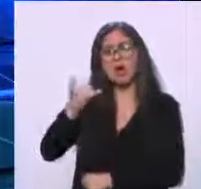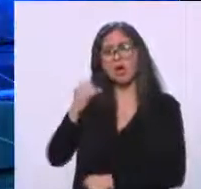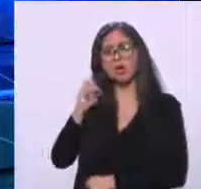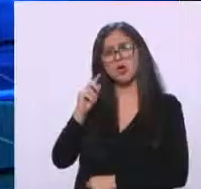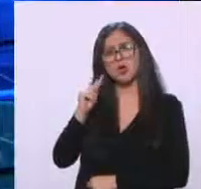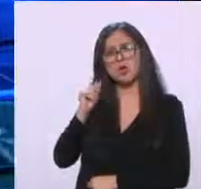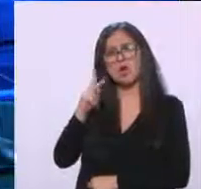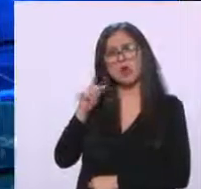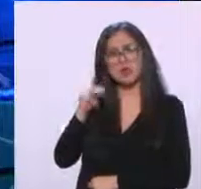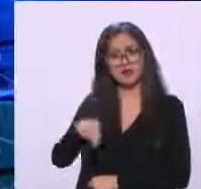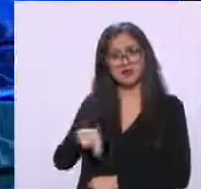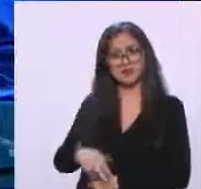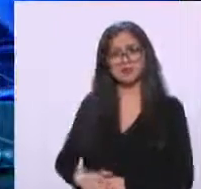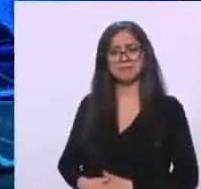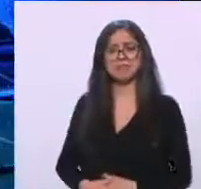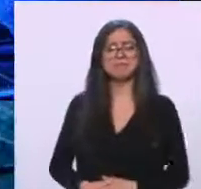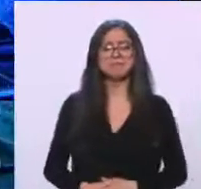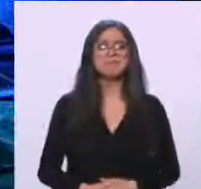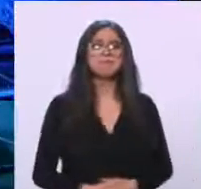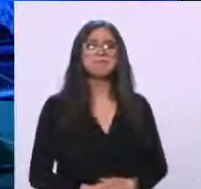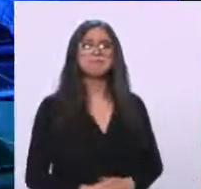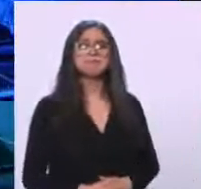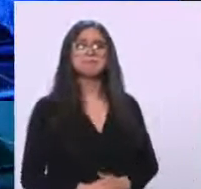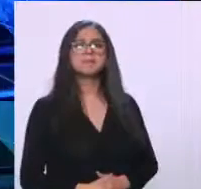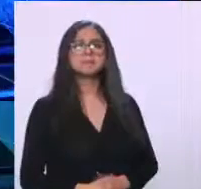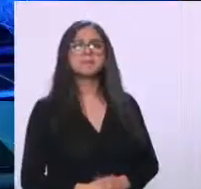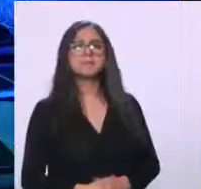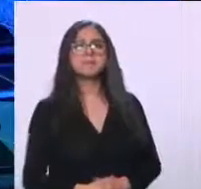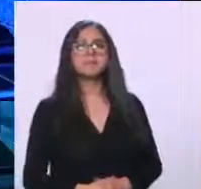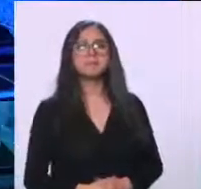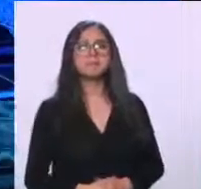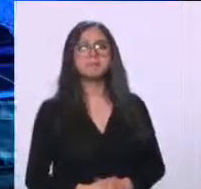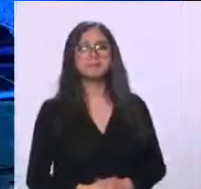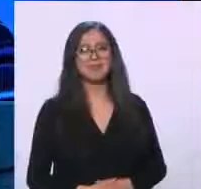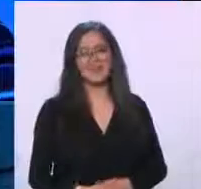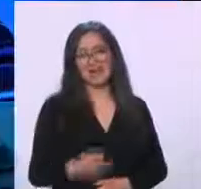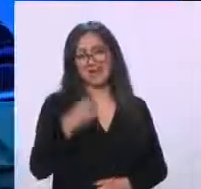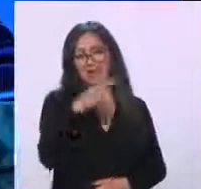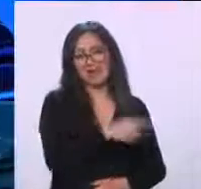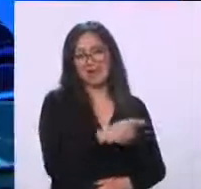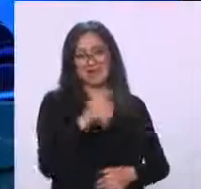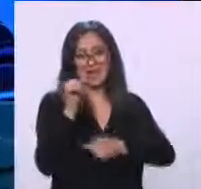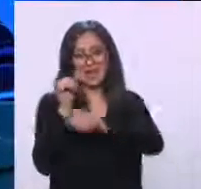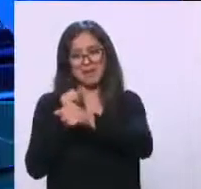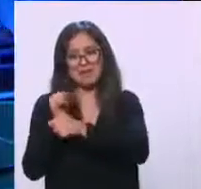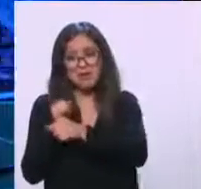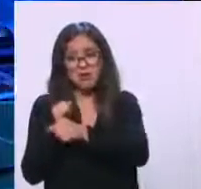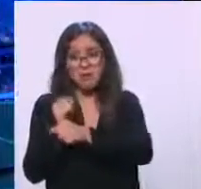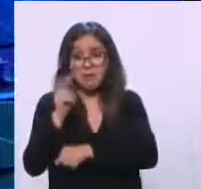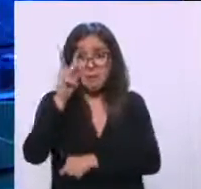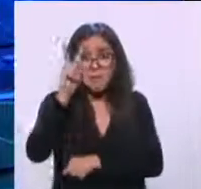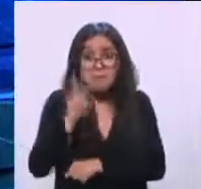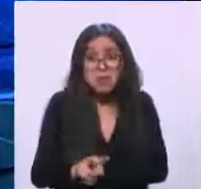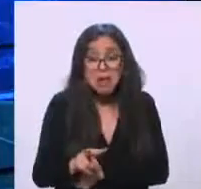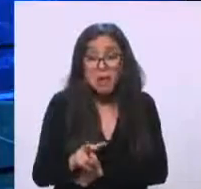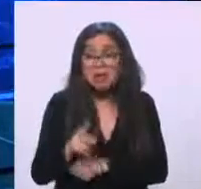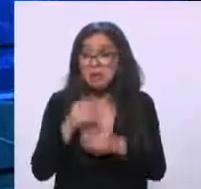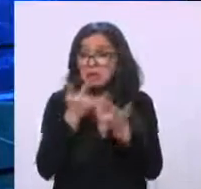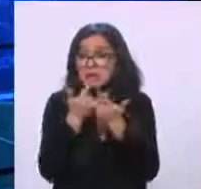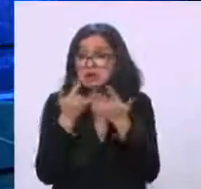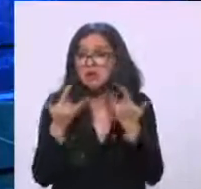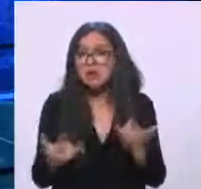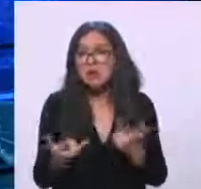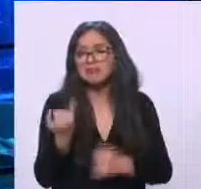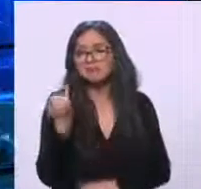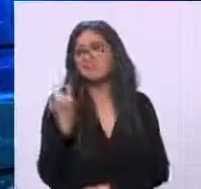Ayotzinapa? Sí, Juan, bueno, pues resultó que ni fue verdad, ni fue histórica y que nos faltan